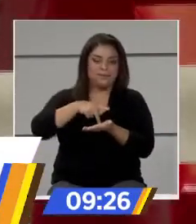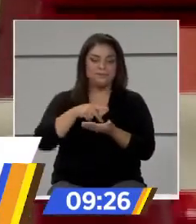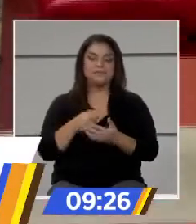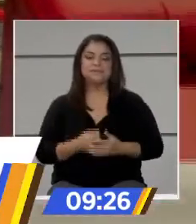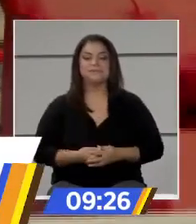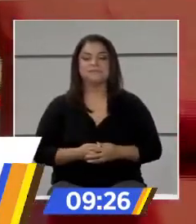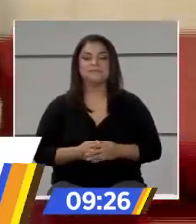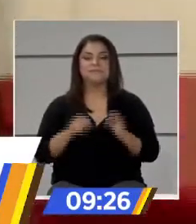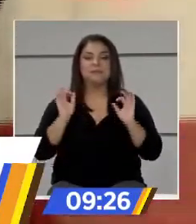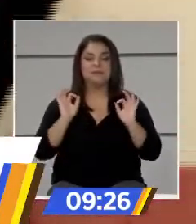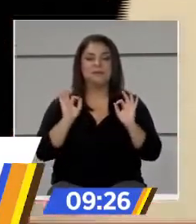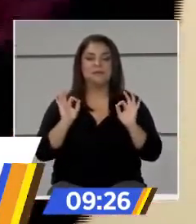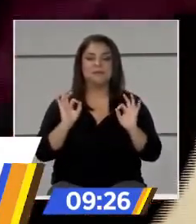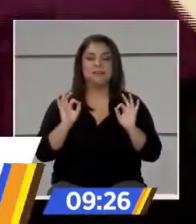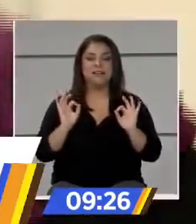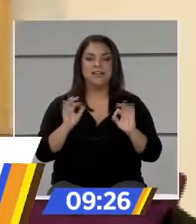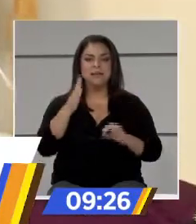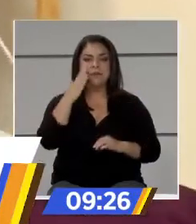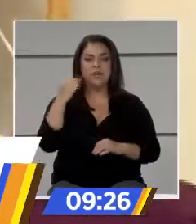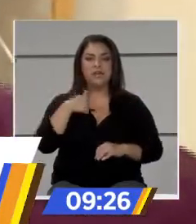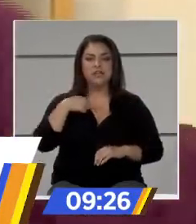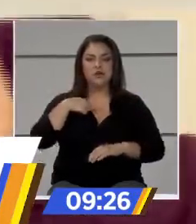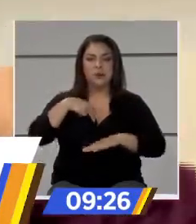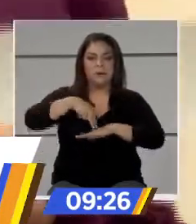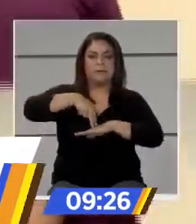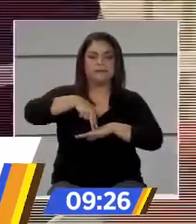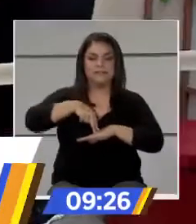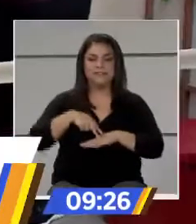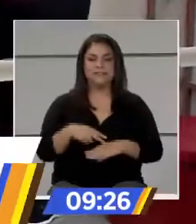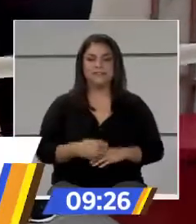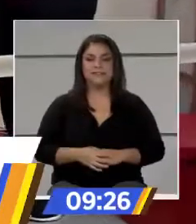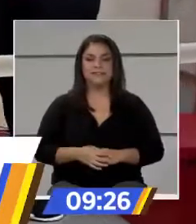Muy bien, muy bien los dos. ¿Y por qué yo de puntillas si lo podía dejar?